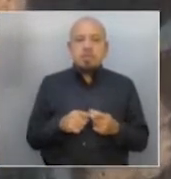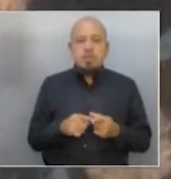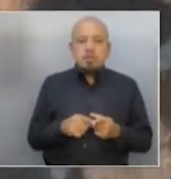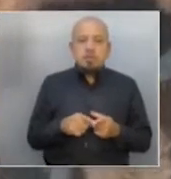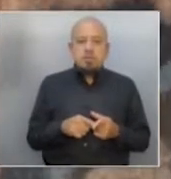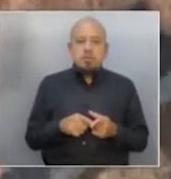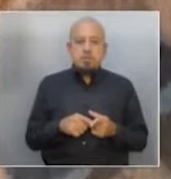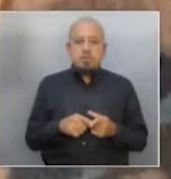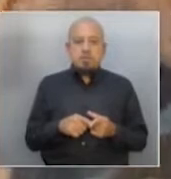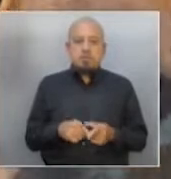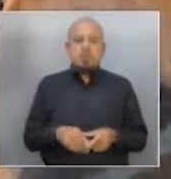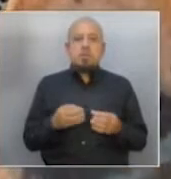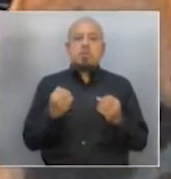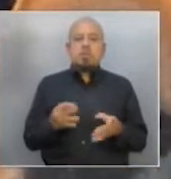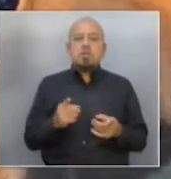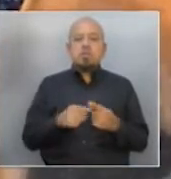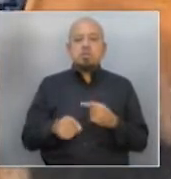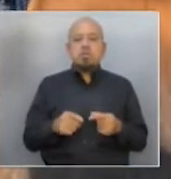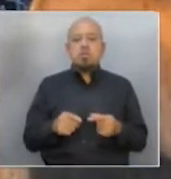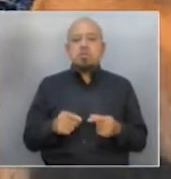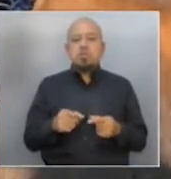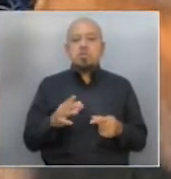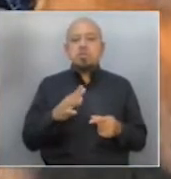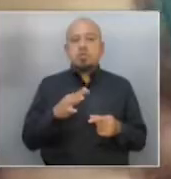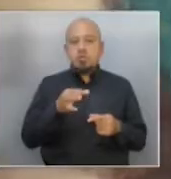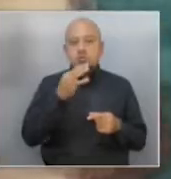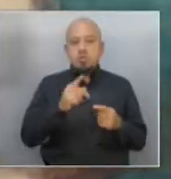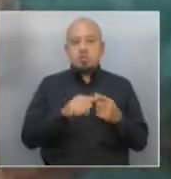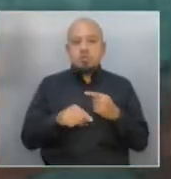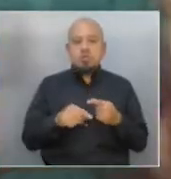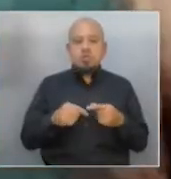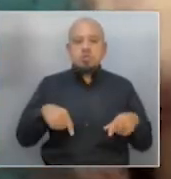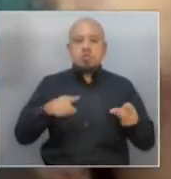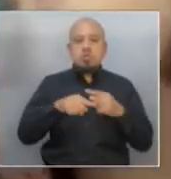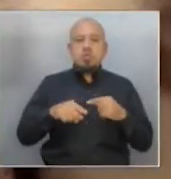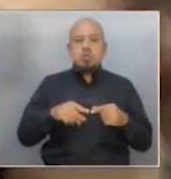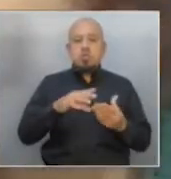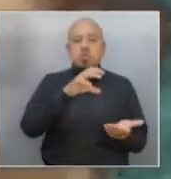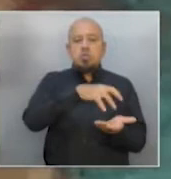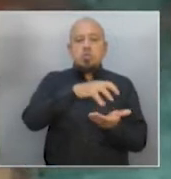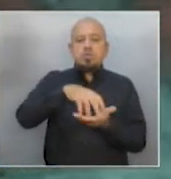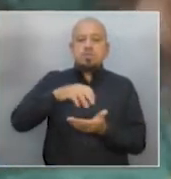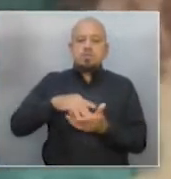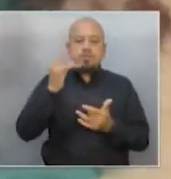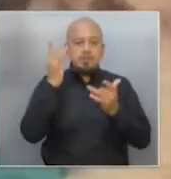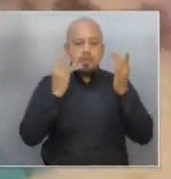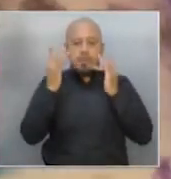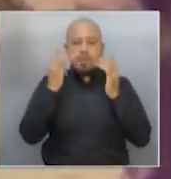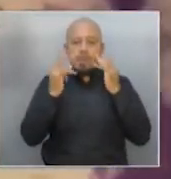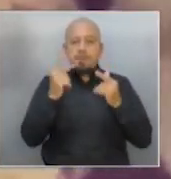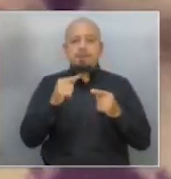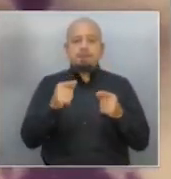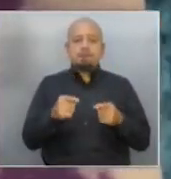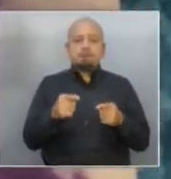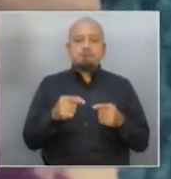realidad. Por eso yo en el texto hablo de una deriva experimental de sitio específico. En arte, cuando hablamos de sitio específico, quiere decir eso,